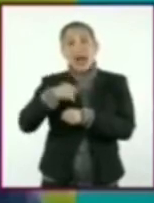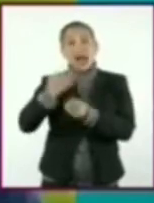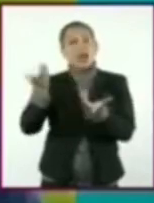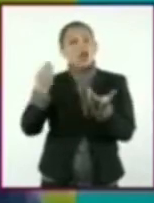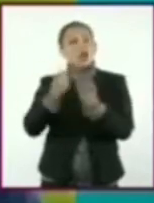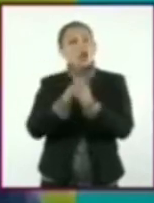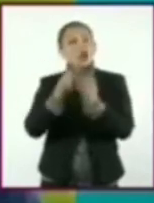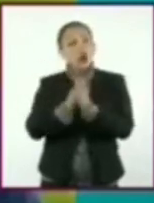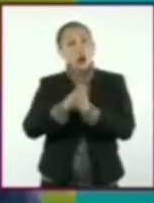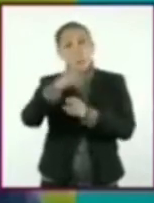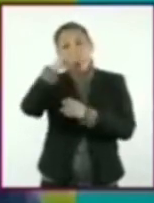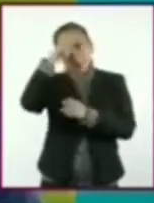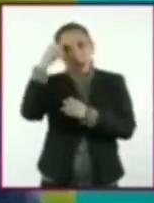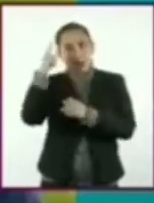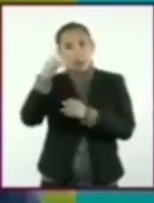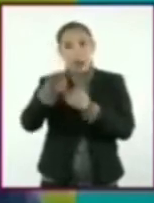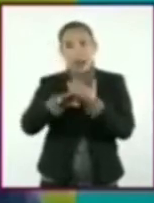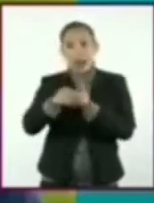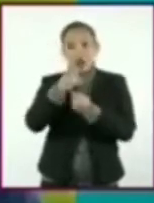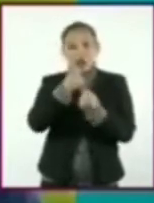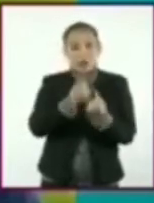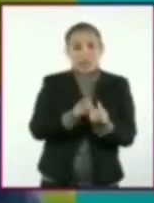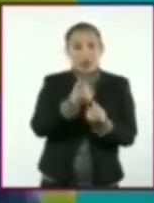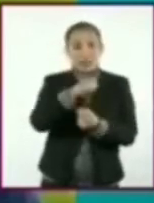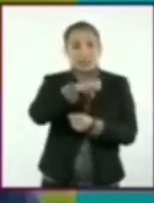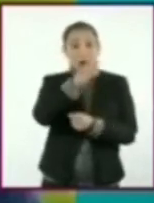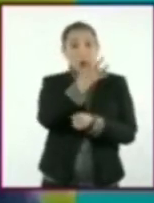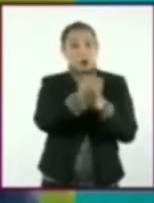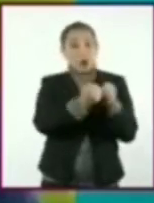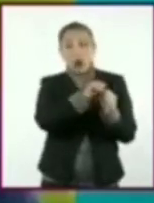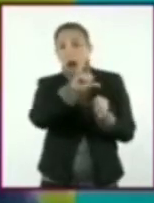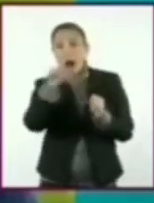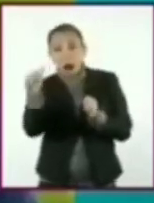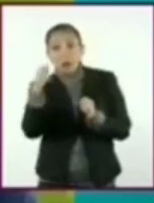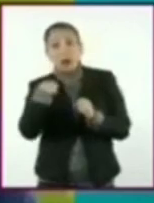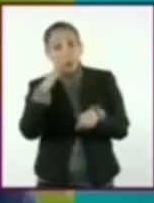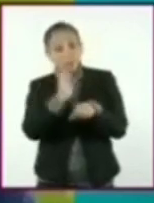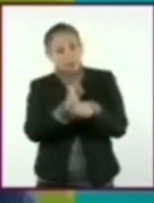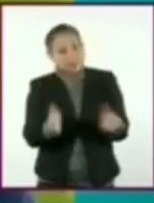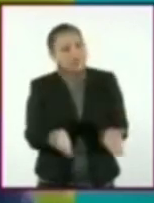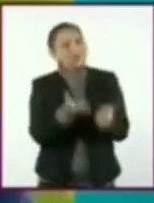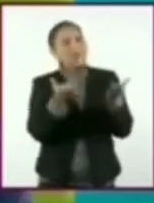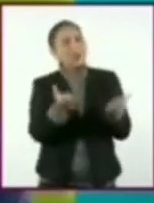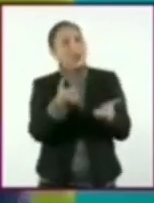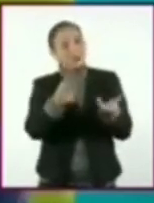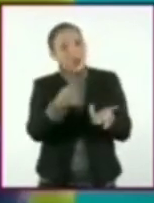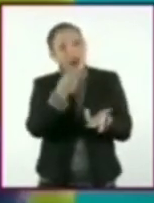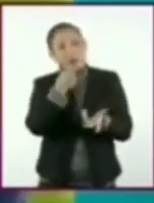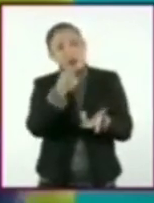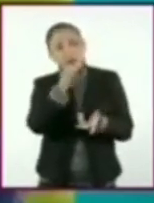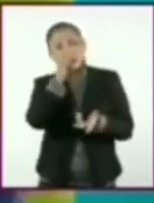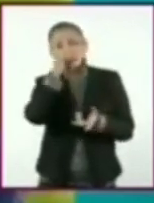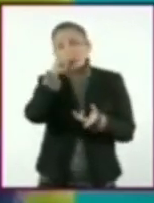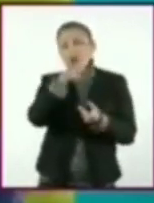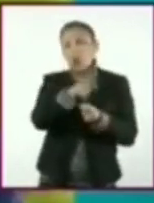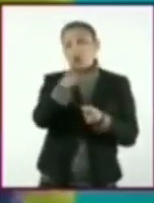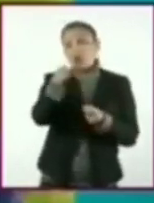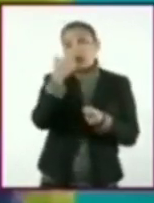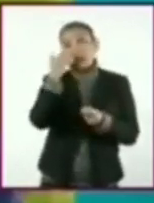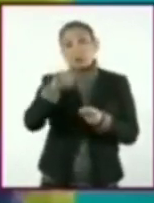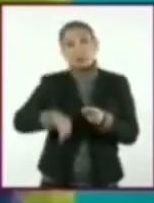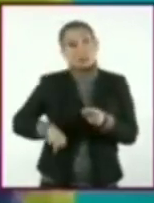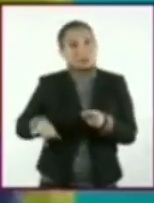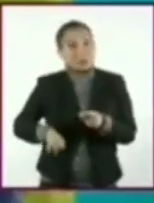para prevención para niños desde los 4 años, en donde se les refuerza la autoestima y se les habla de espiritualidad, por si ustedes